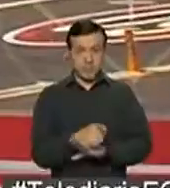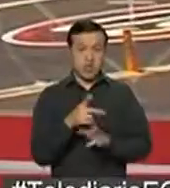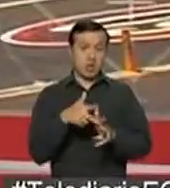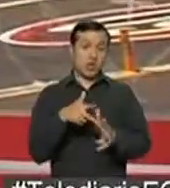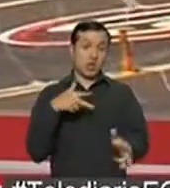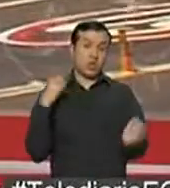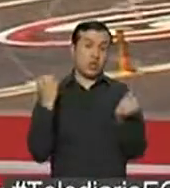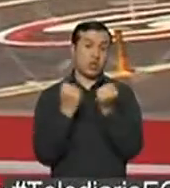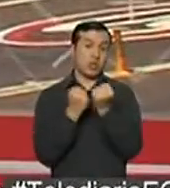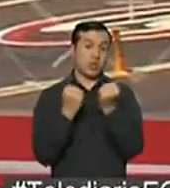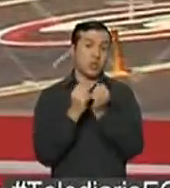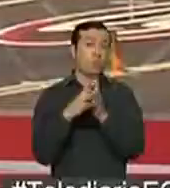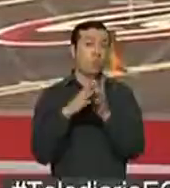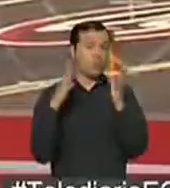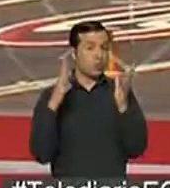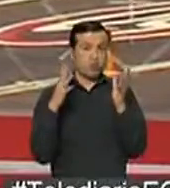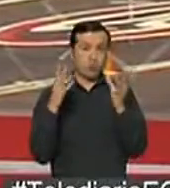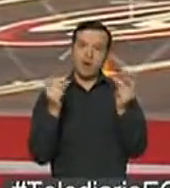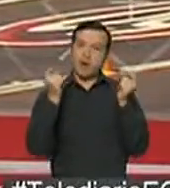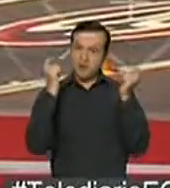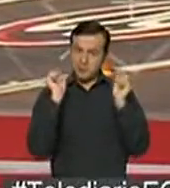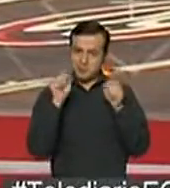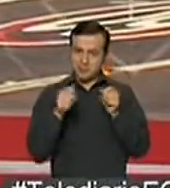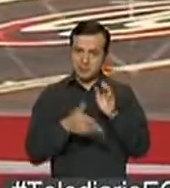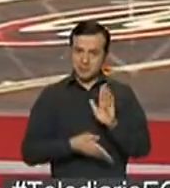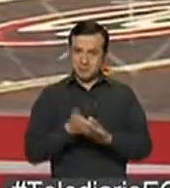descongestionar el tránsito y mejorar los tiempos de traslado.